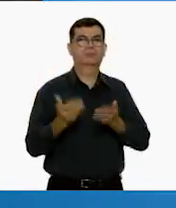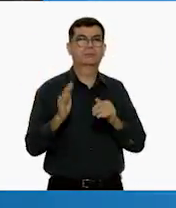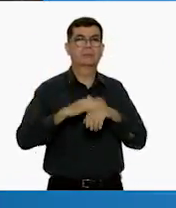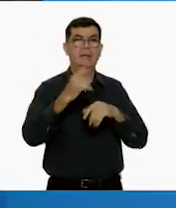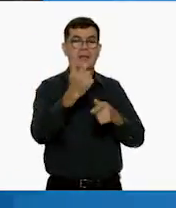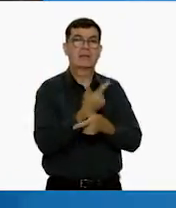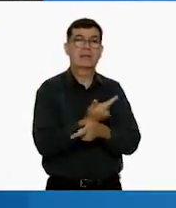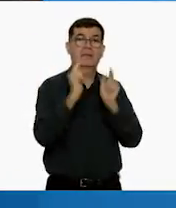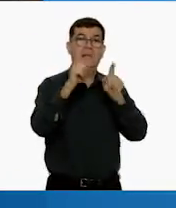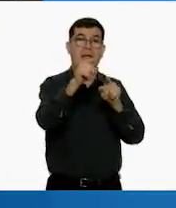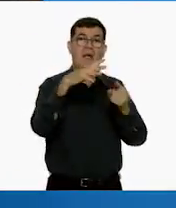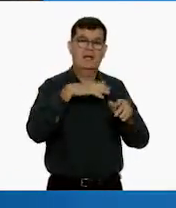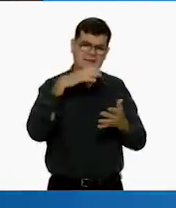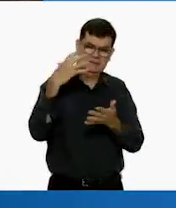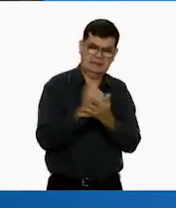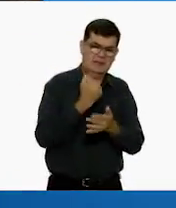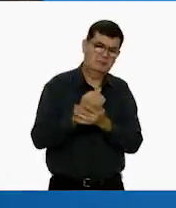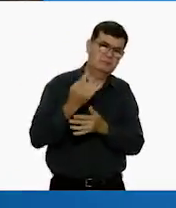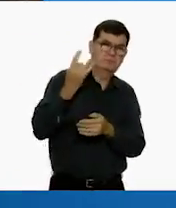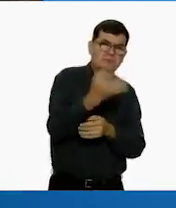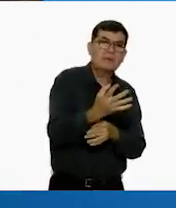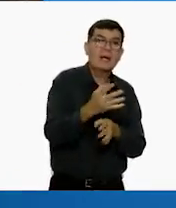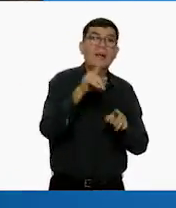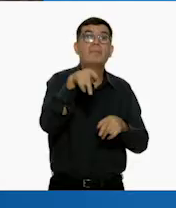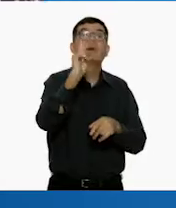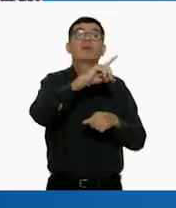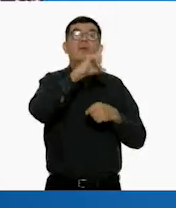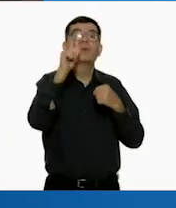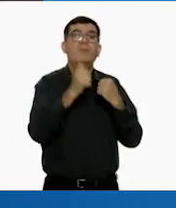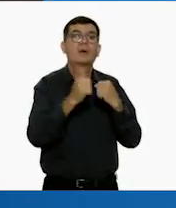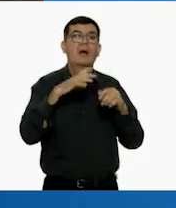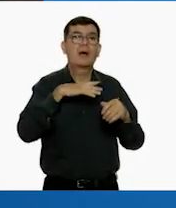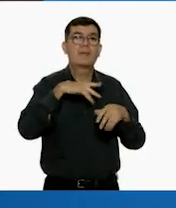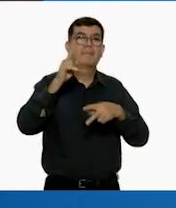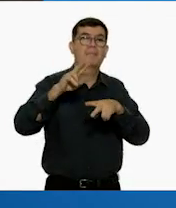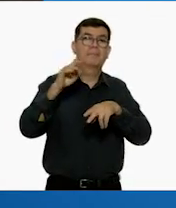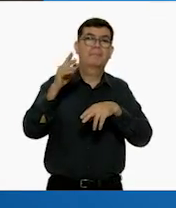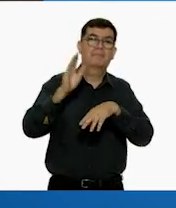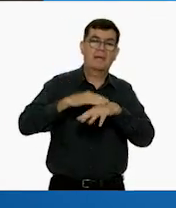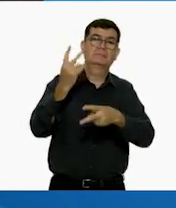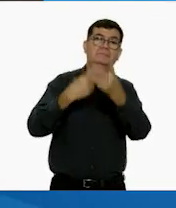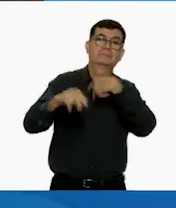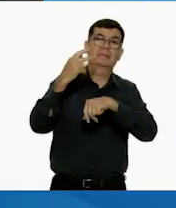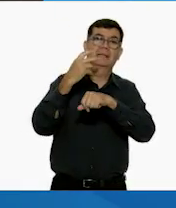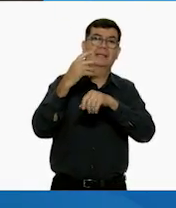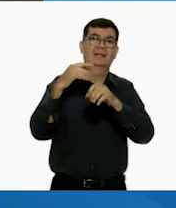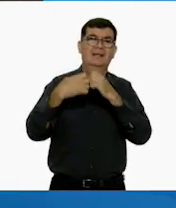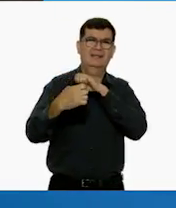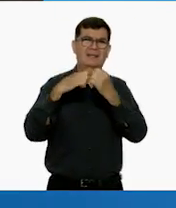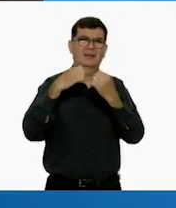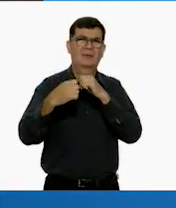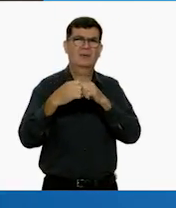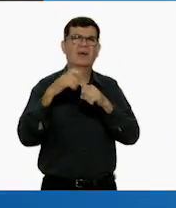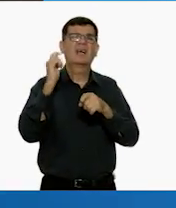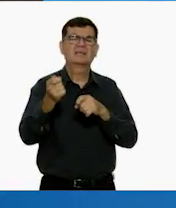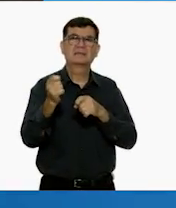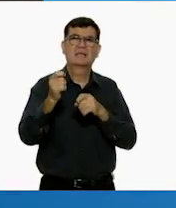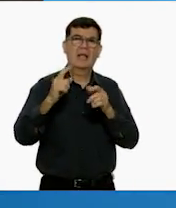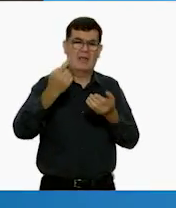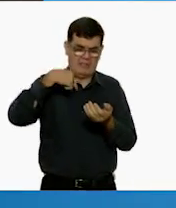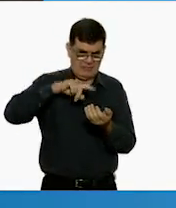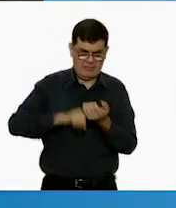liberales, pero que poquito tiempo después tienen que enfrentar a otro enemigo. Ya no es estrictamente hablando el enemigo